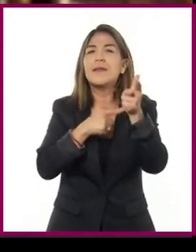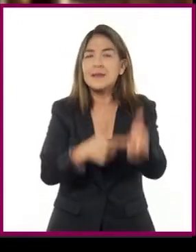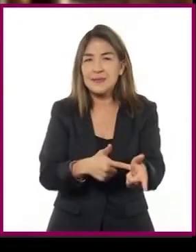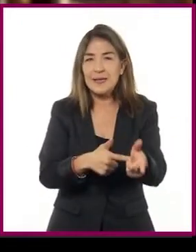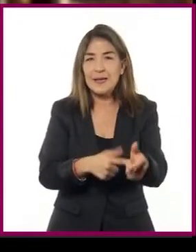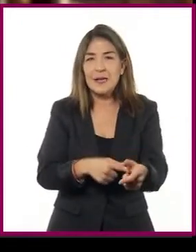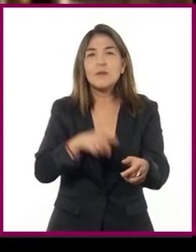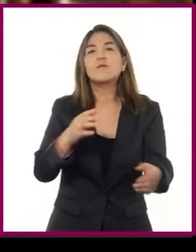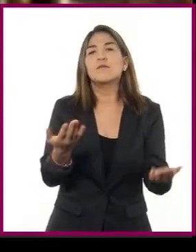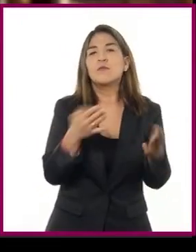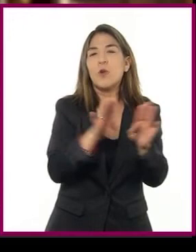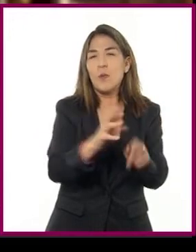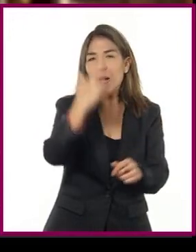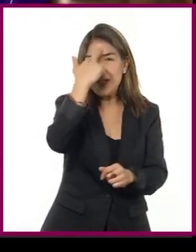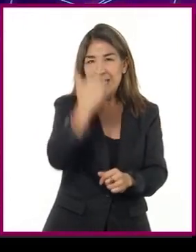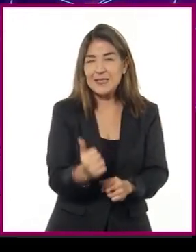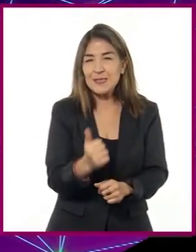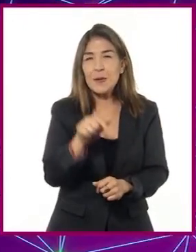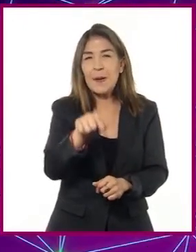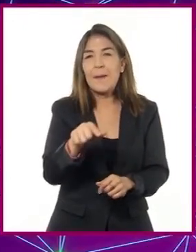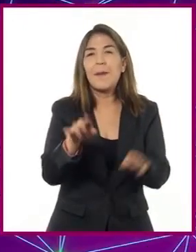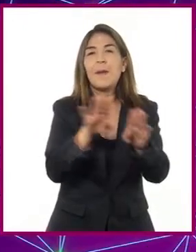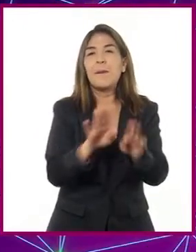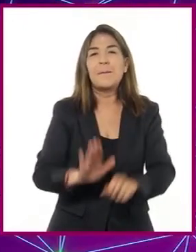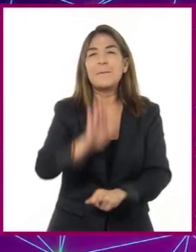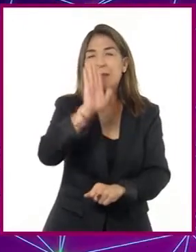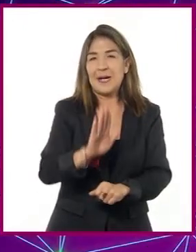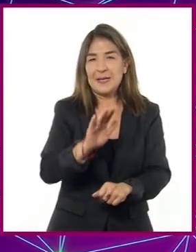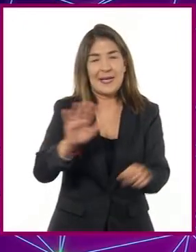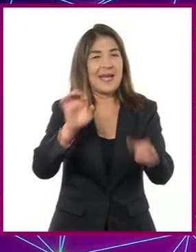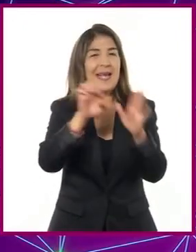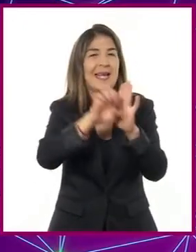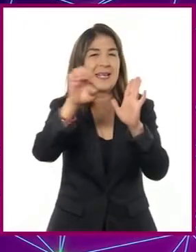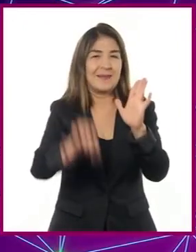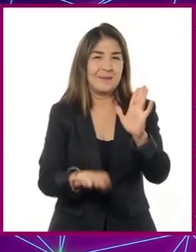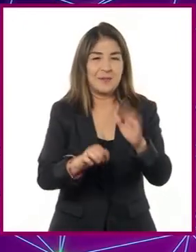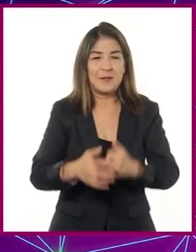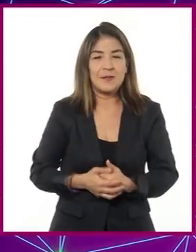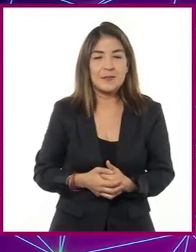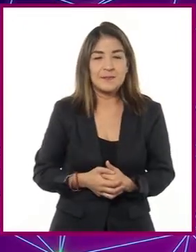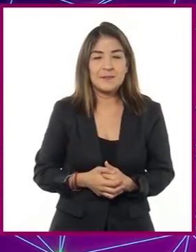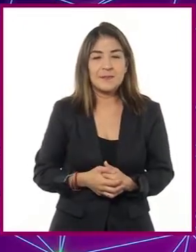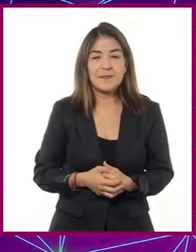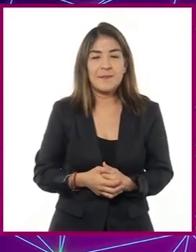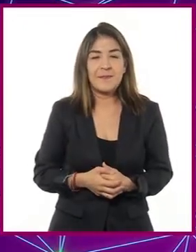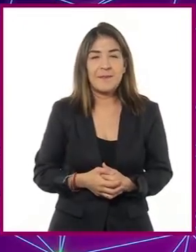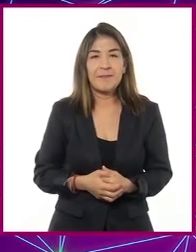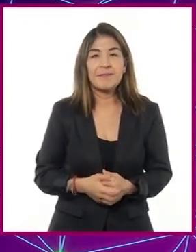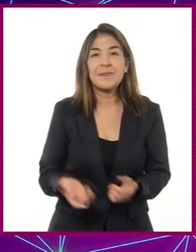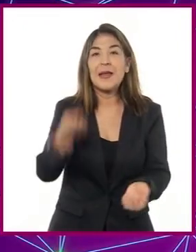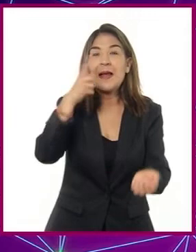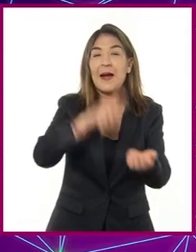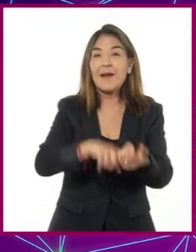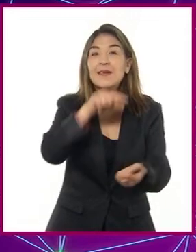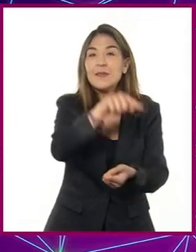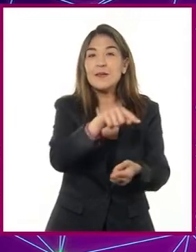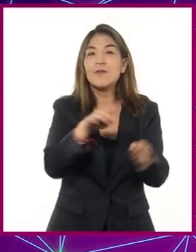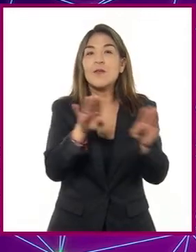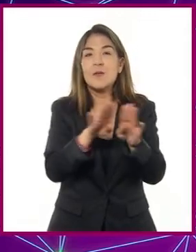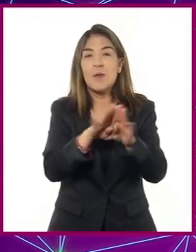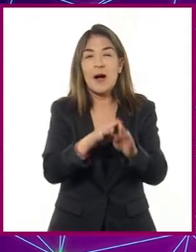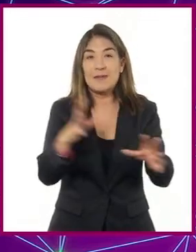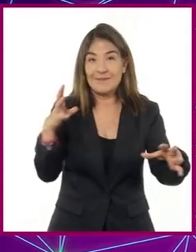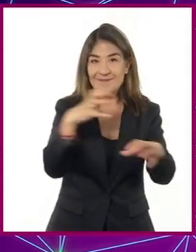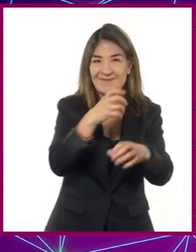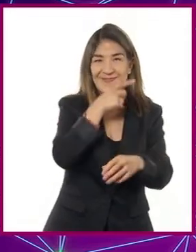un razonamiento similar. Es decir, con base en la definición de